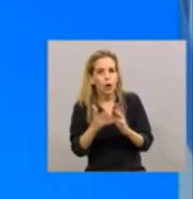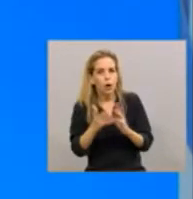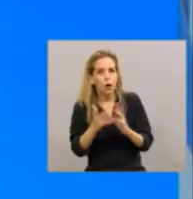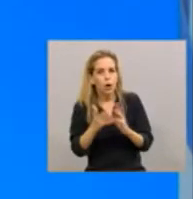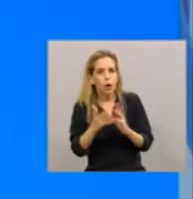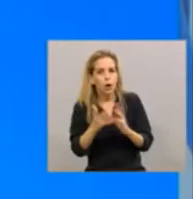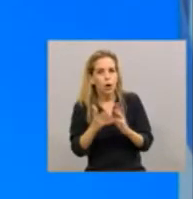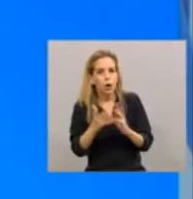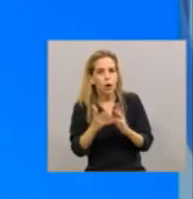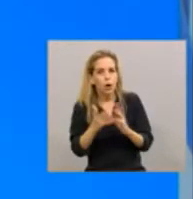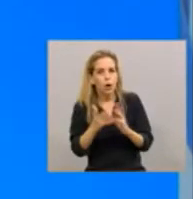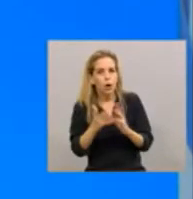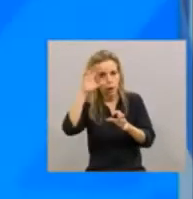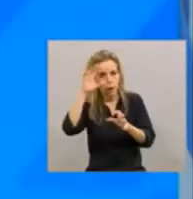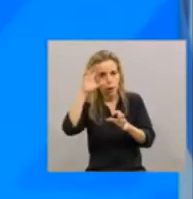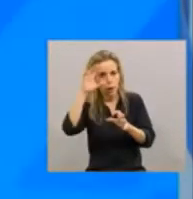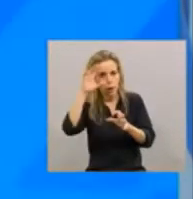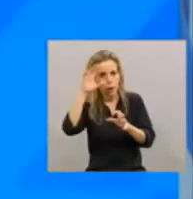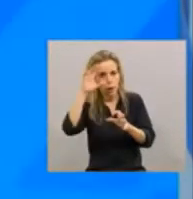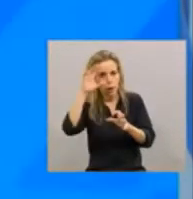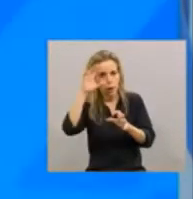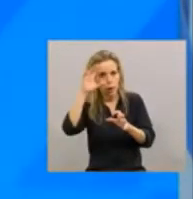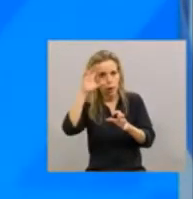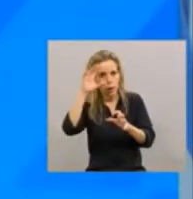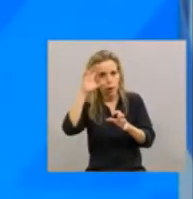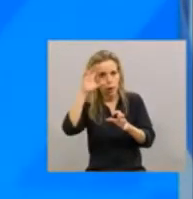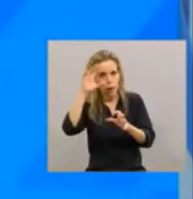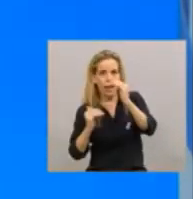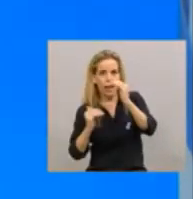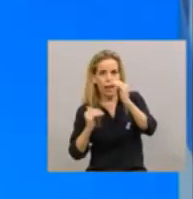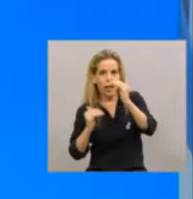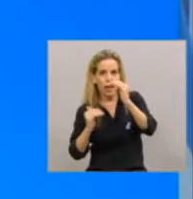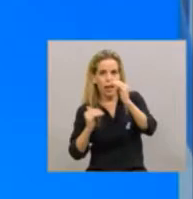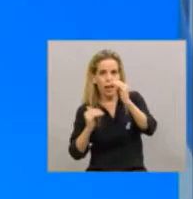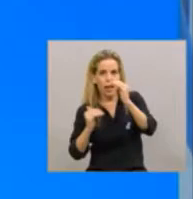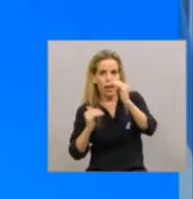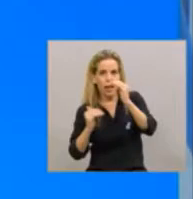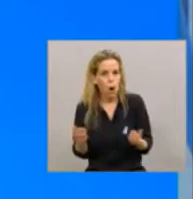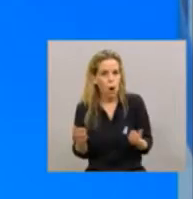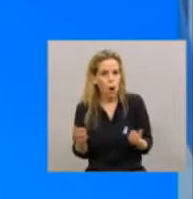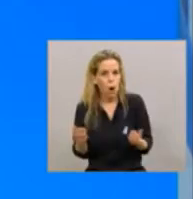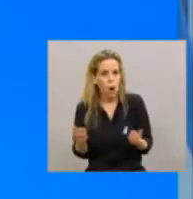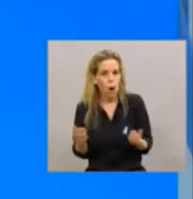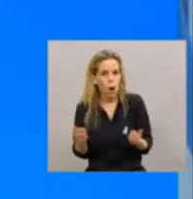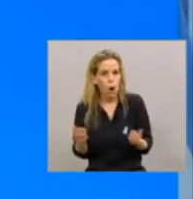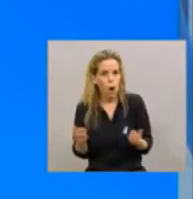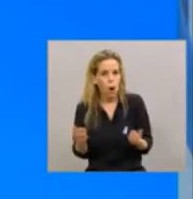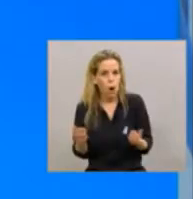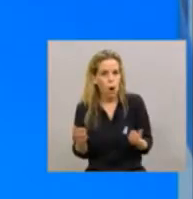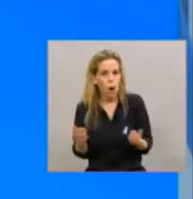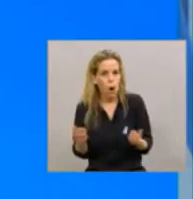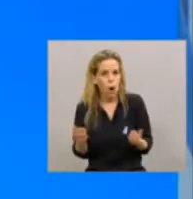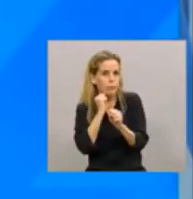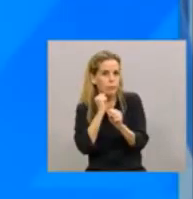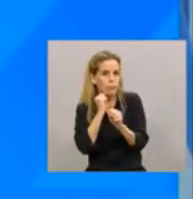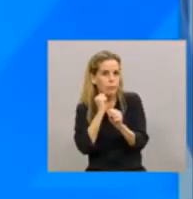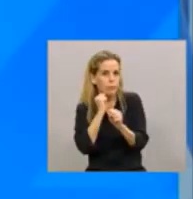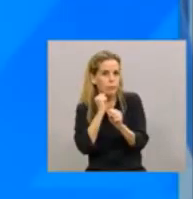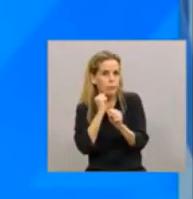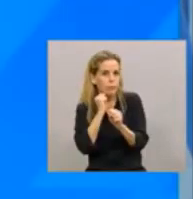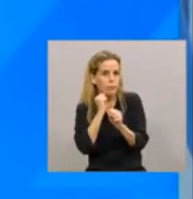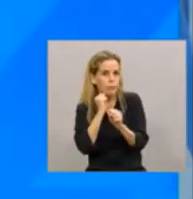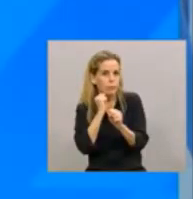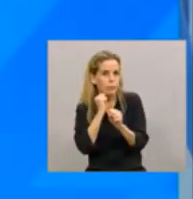en el más desigual del mundo como vamos a hacerlo juntos en cuanto